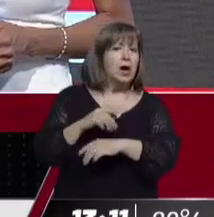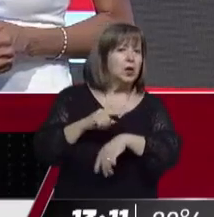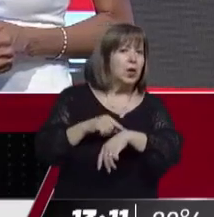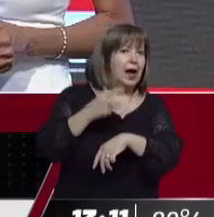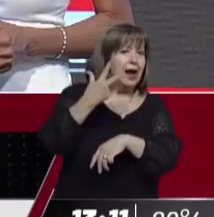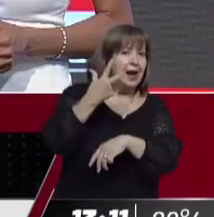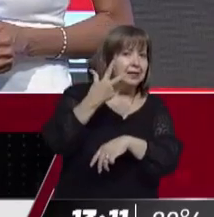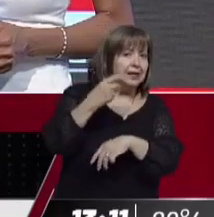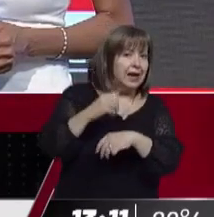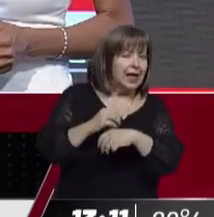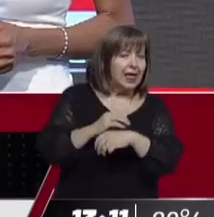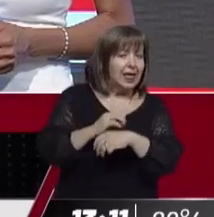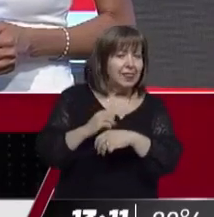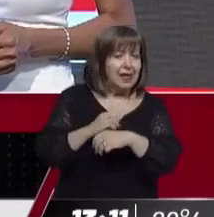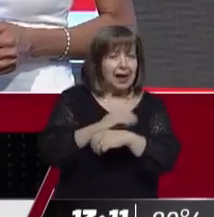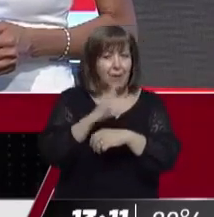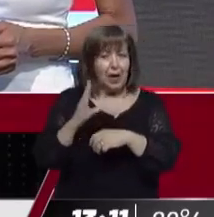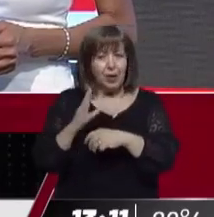mañana, encapsulado,